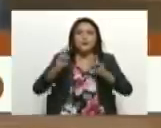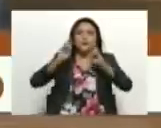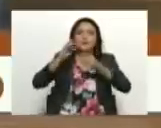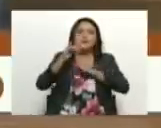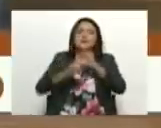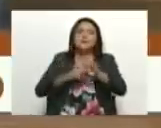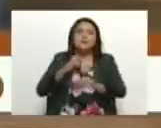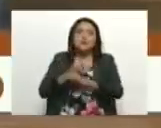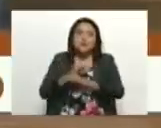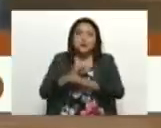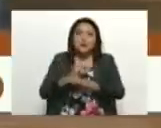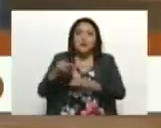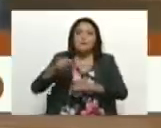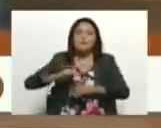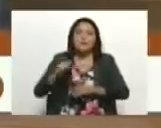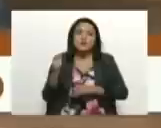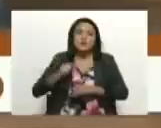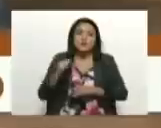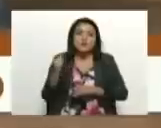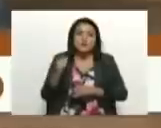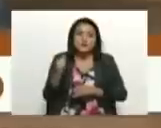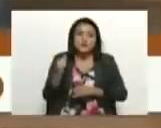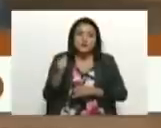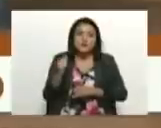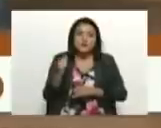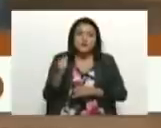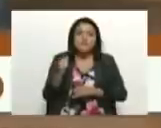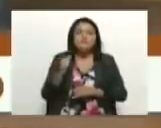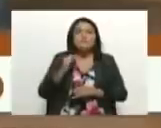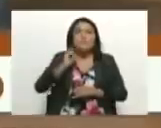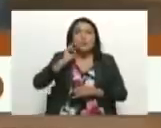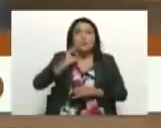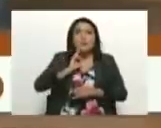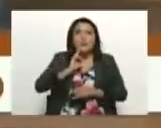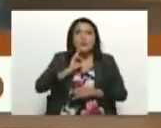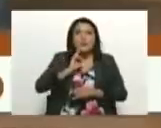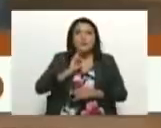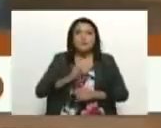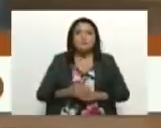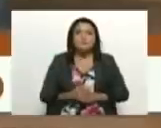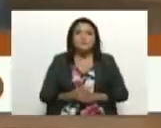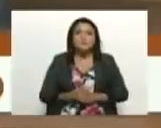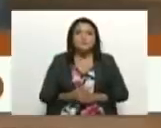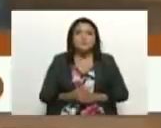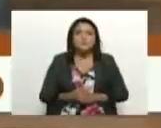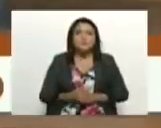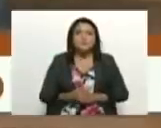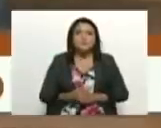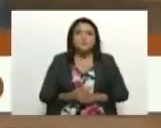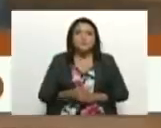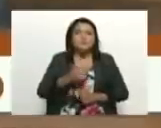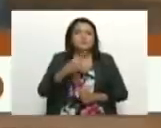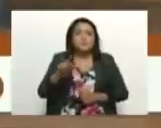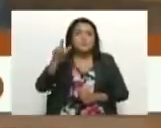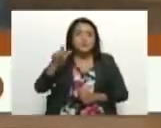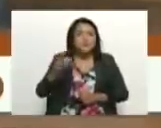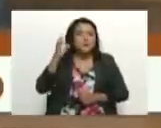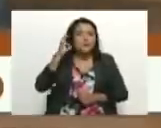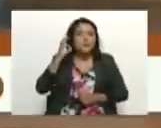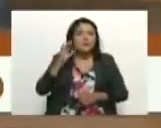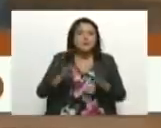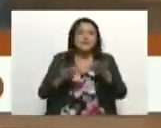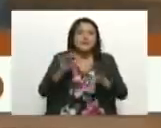Policía del Cuerpo de Policía Nacional Bolivariana, a la comisaria general Mercy Bracho, secretaria general del